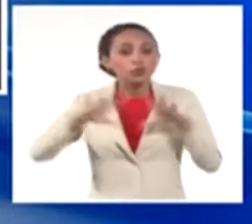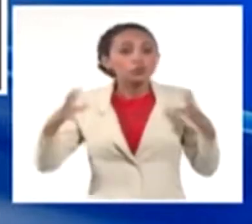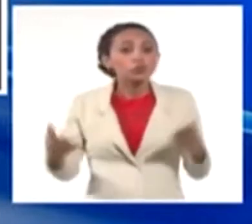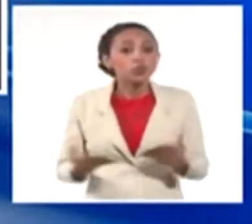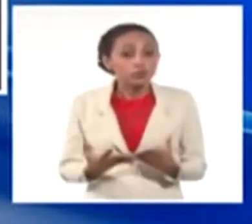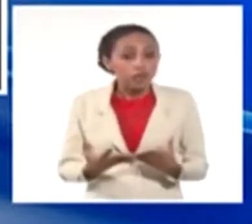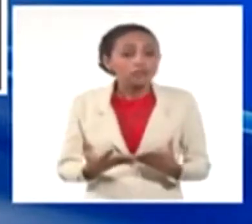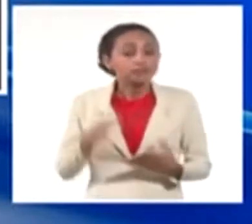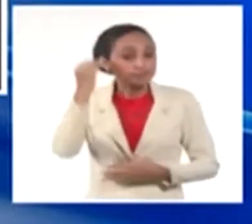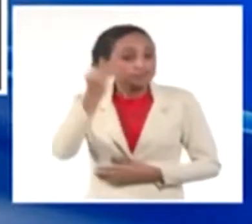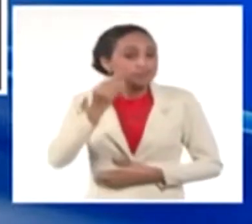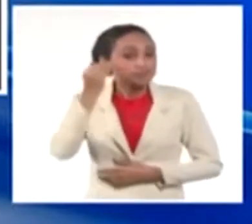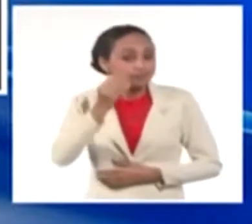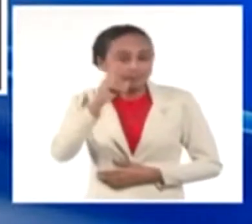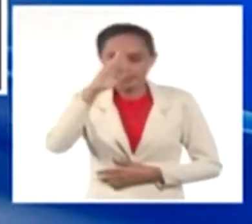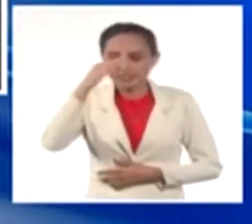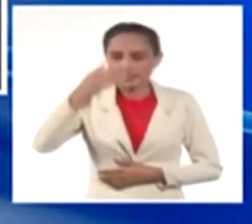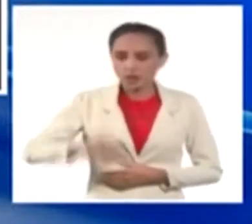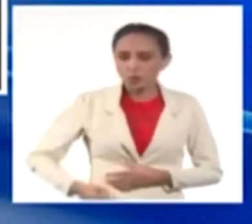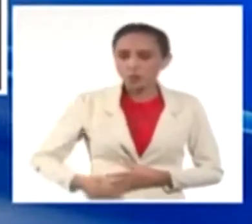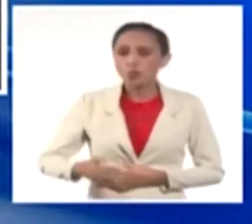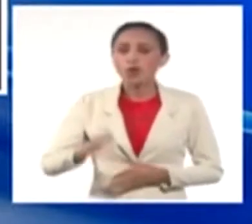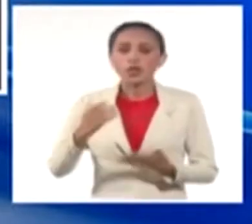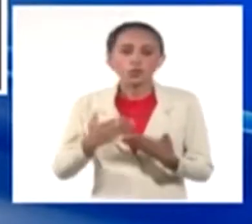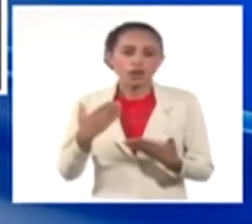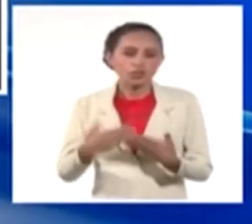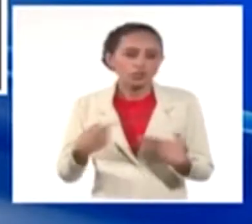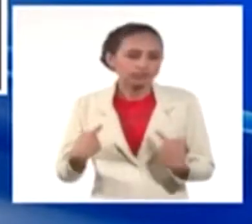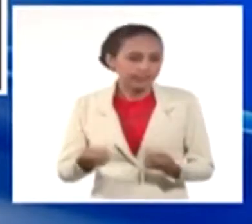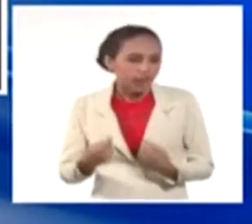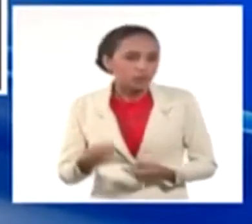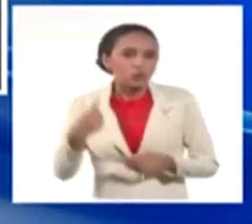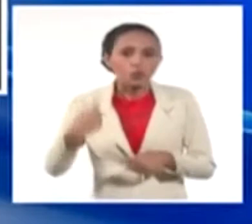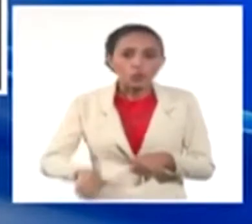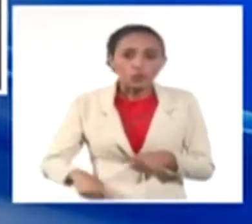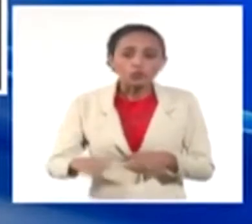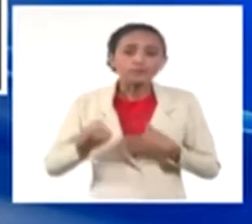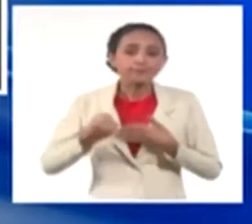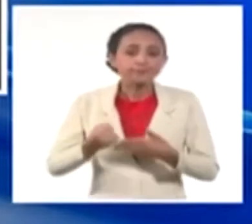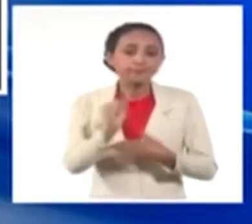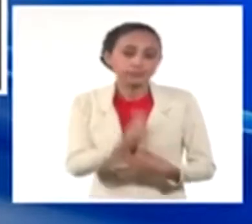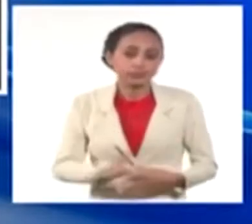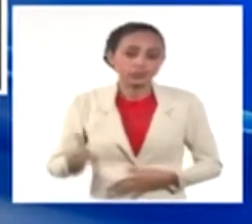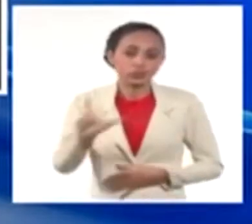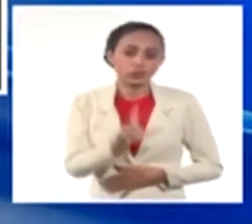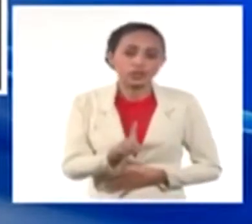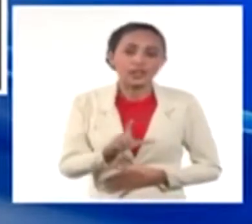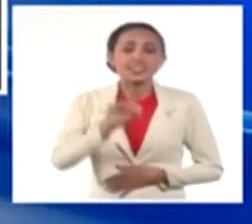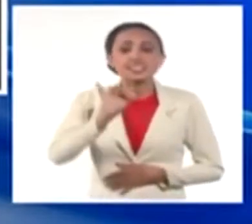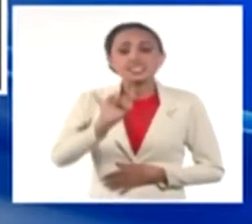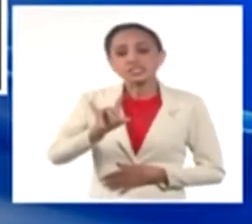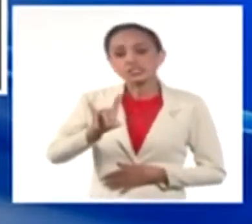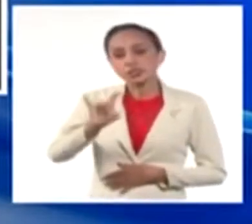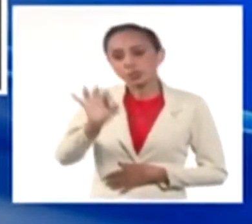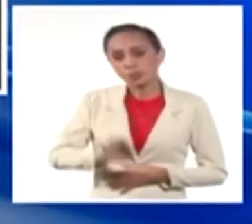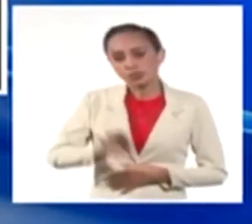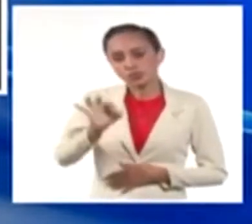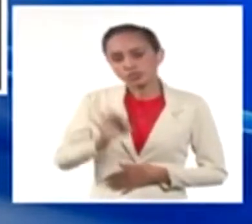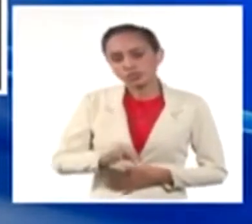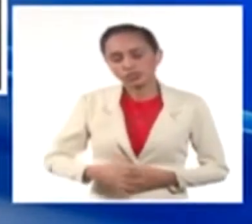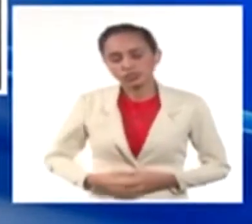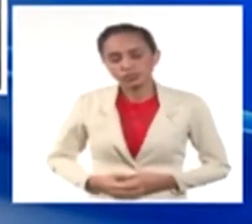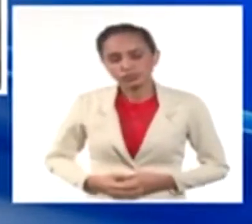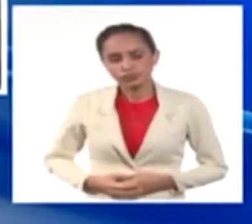destinándose a los de salud, educación, asistencia y seguridad social el 69%.